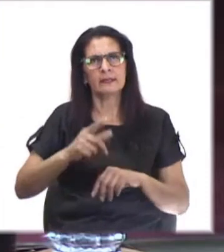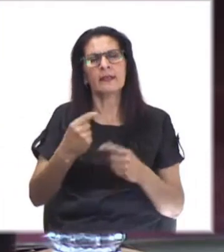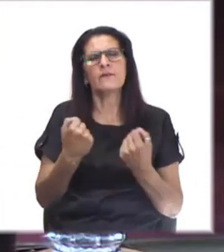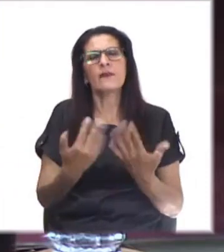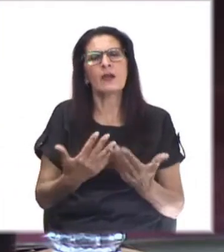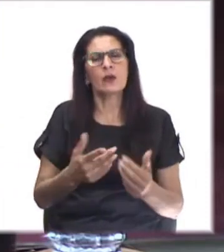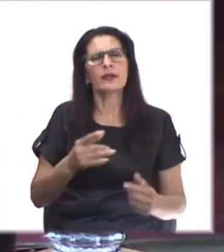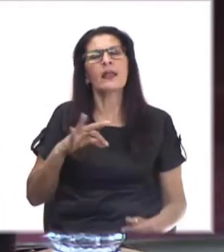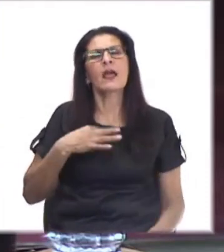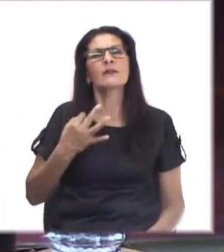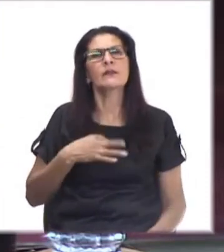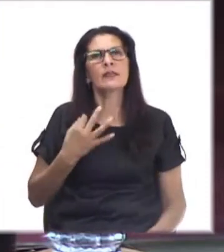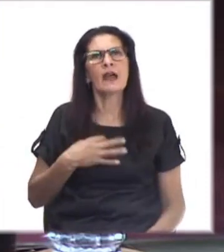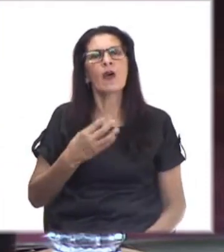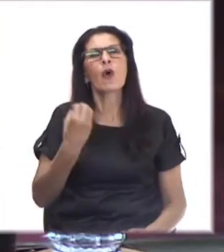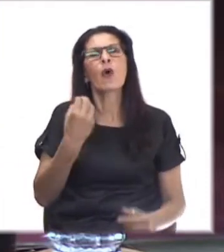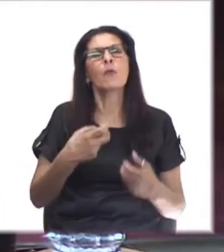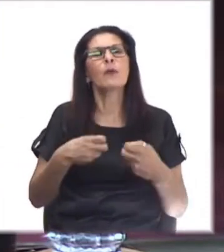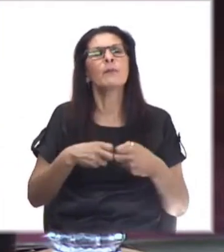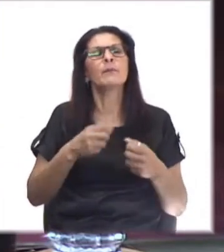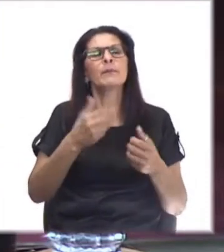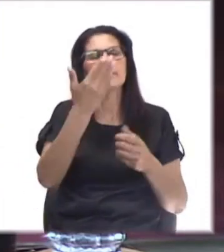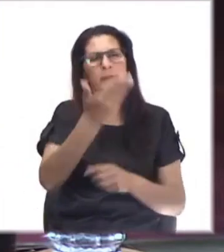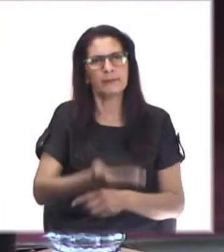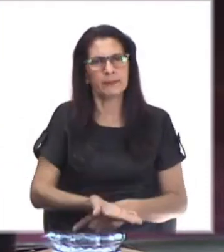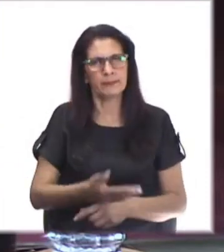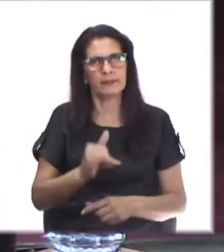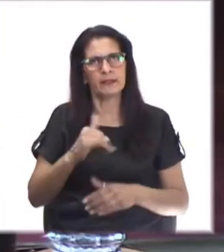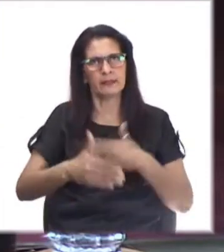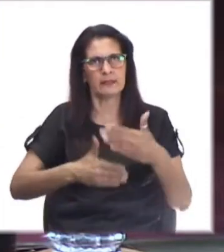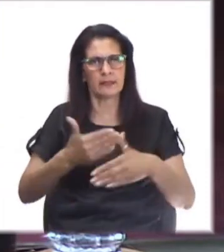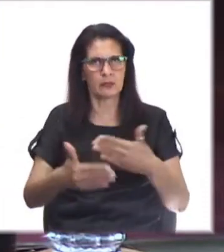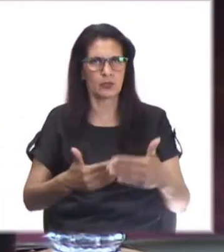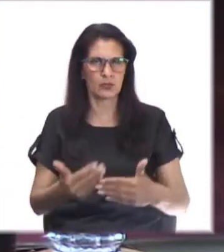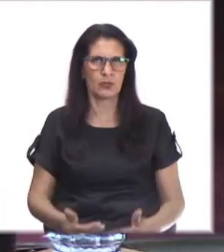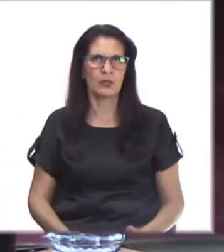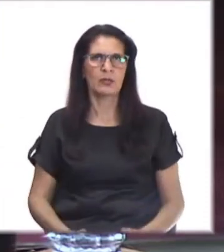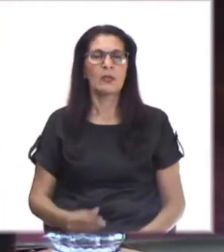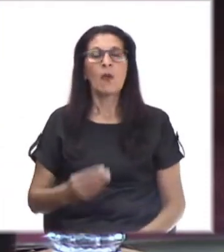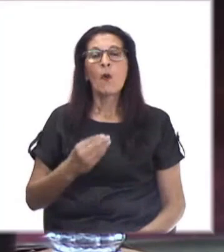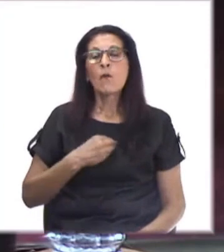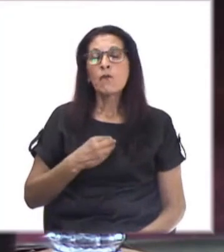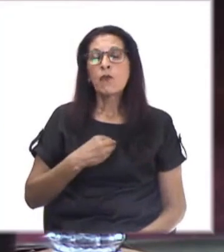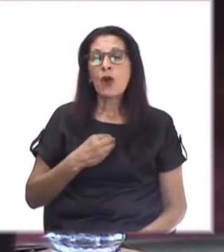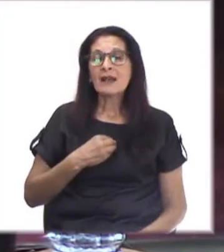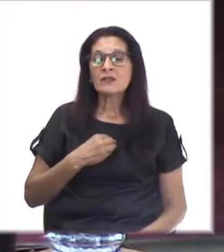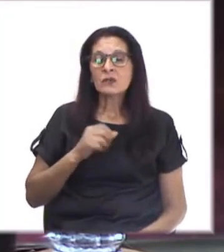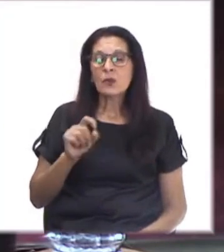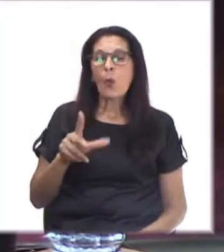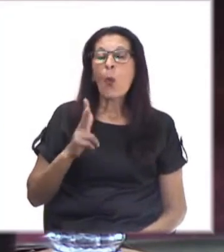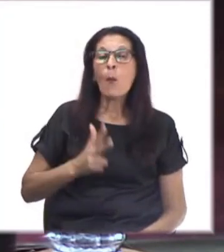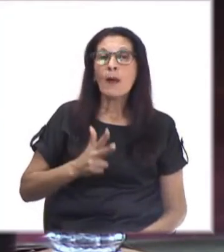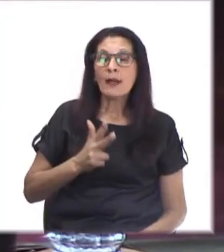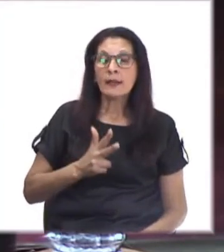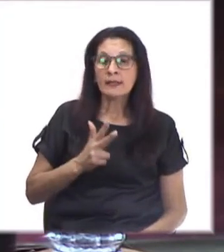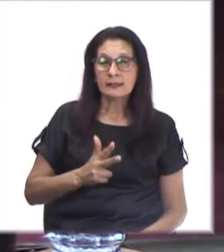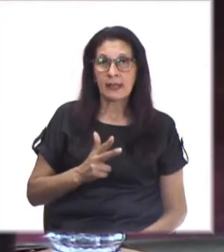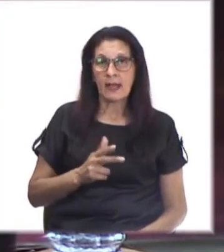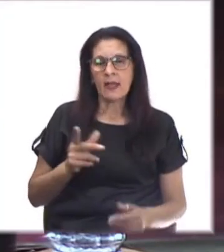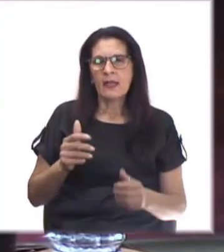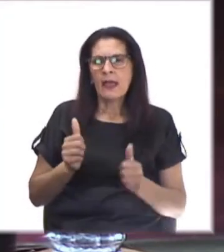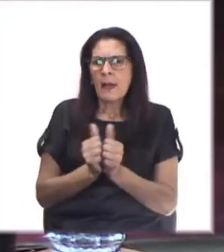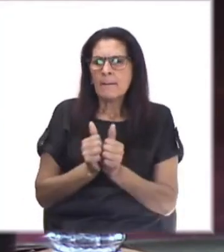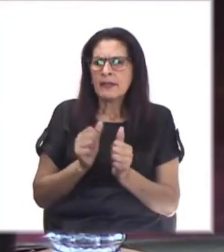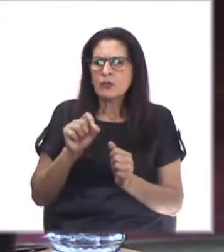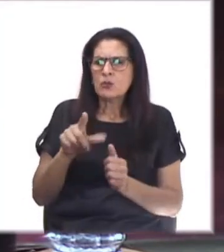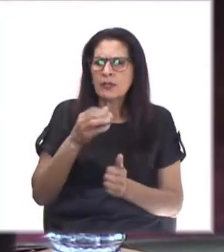sus ciudadanos como piedra angular del desarrollo. La vocación humanista de Tabaré, el apego a su historia,